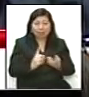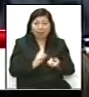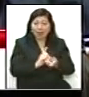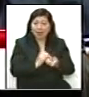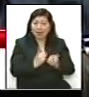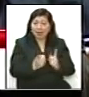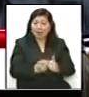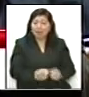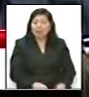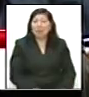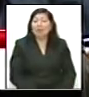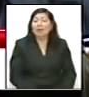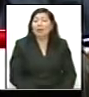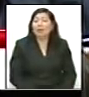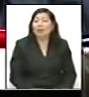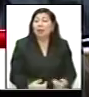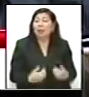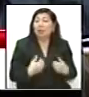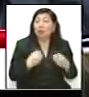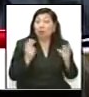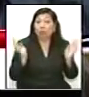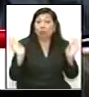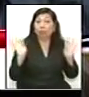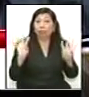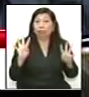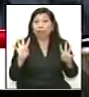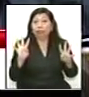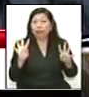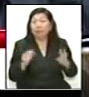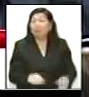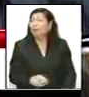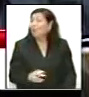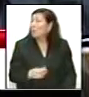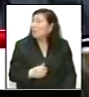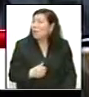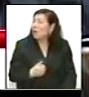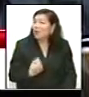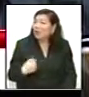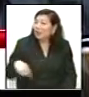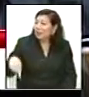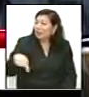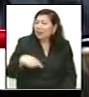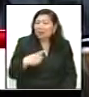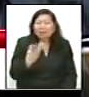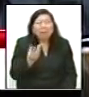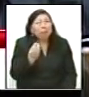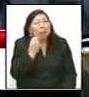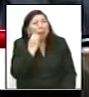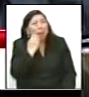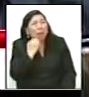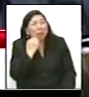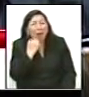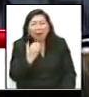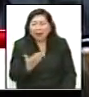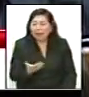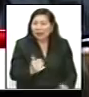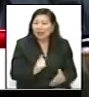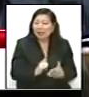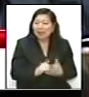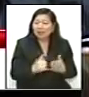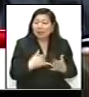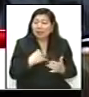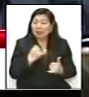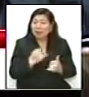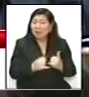cambiado. Entonces tenemos que estar alertas. No podemos nosotros ingenuamente creer que